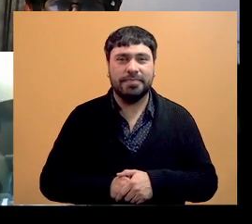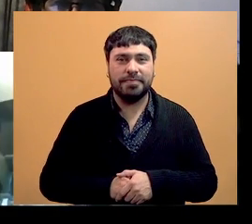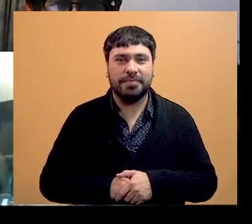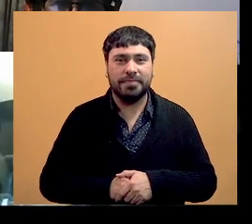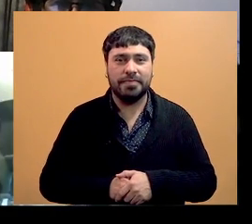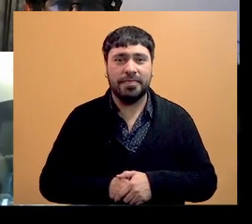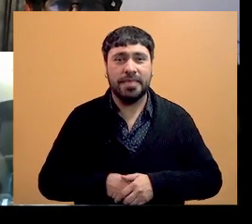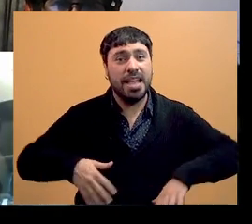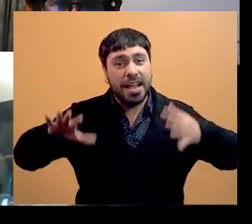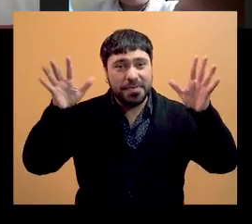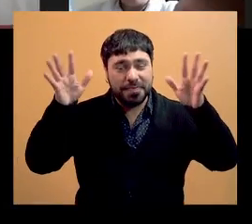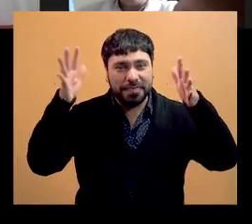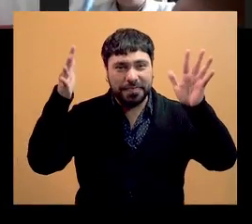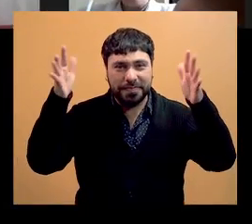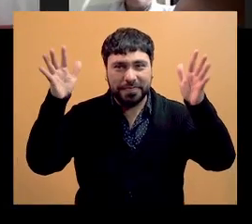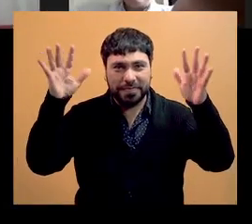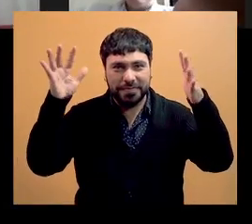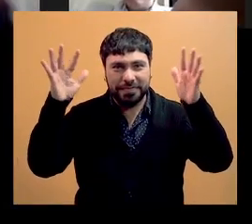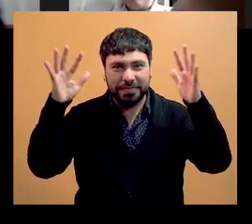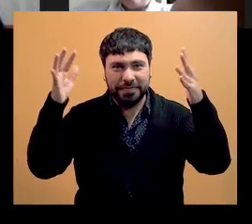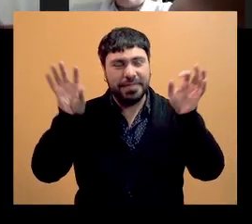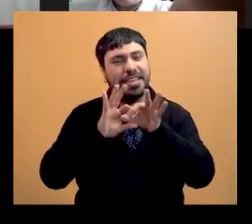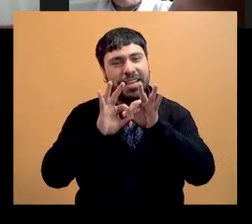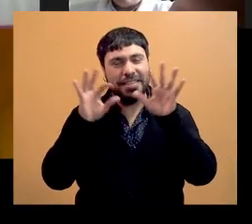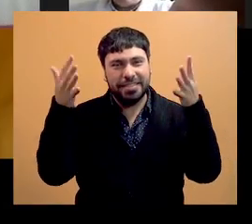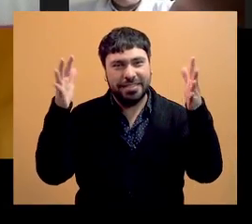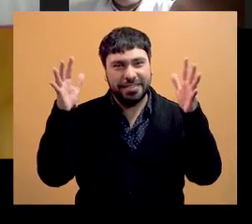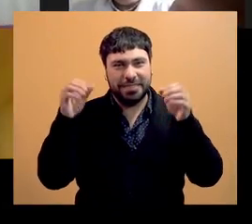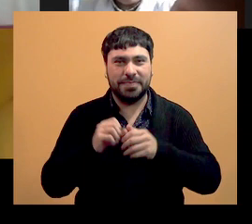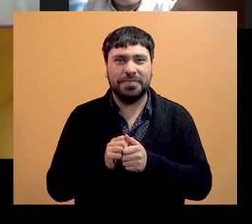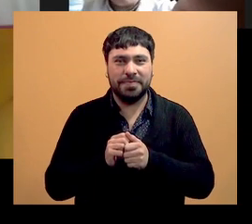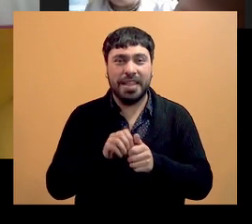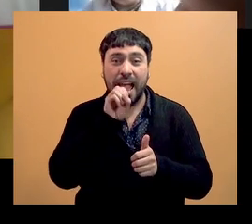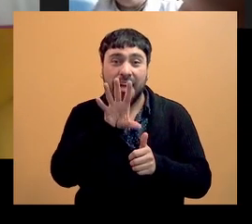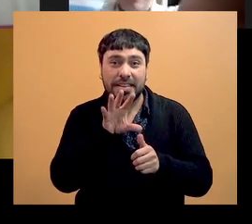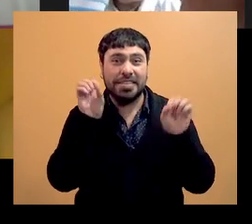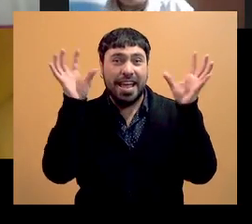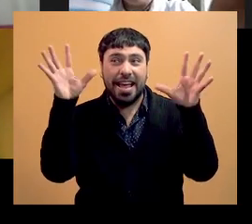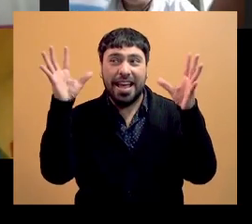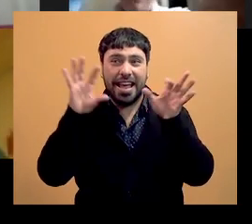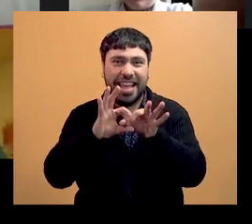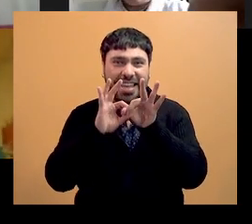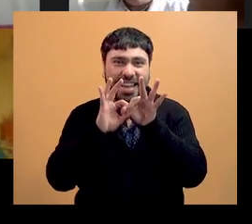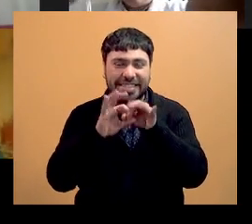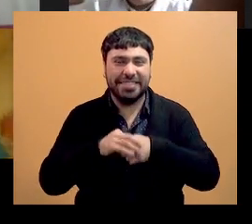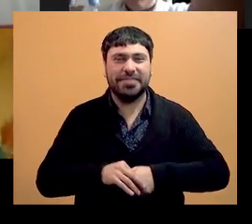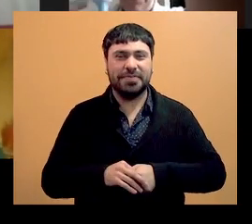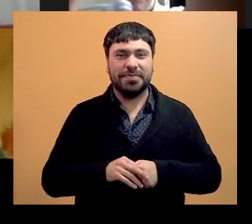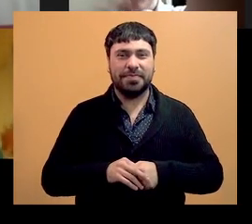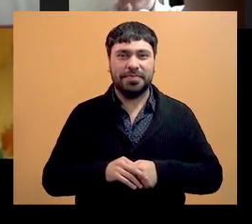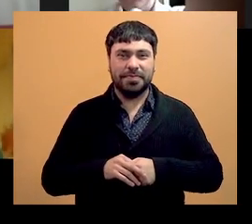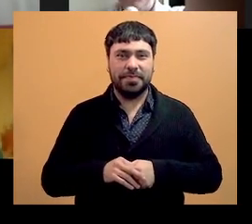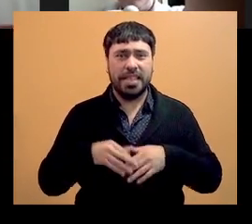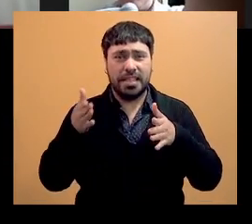Le mandamos entonces un aplauso, eso. Como abrir sus micrófonos, como quieran. Gracias, doctor Enrique. Y hacemos una fotito